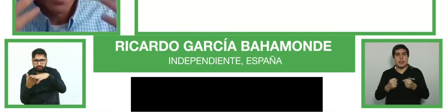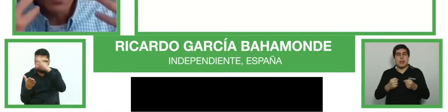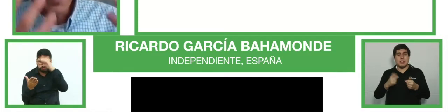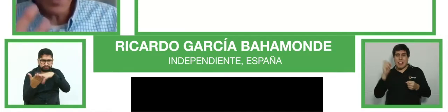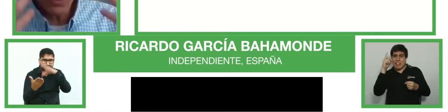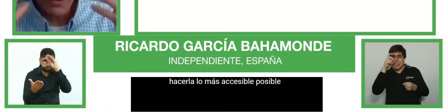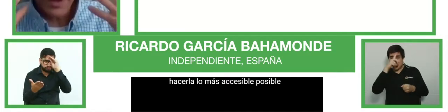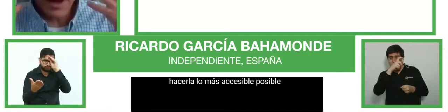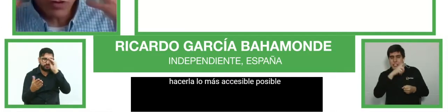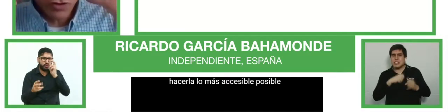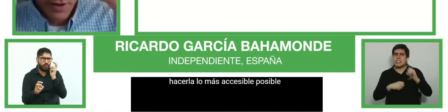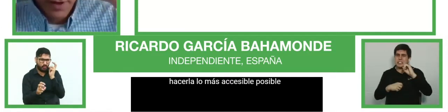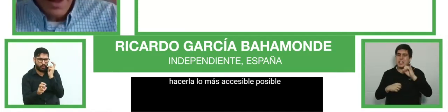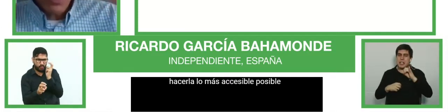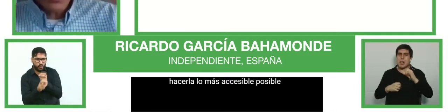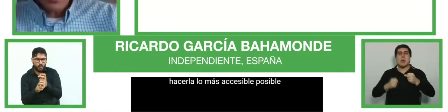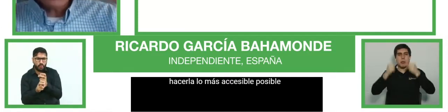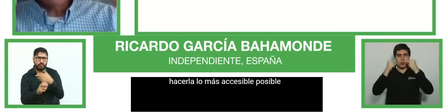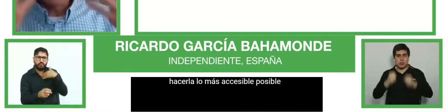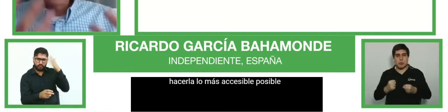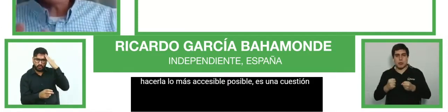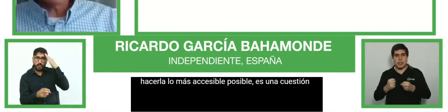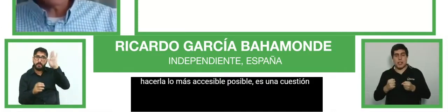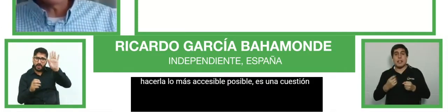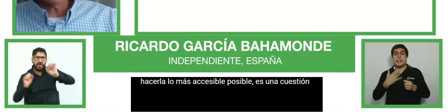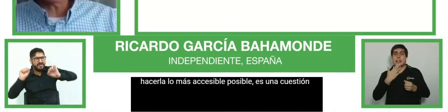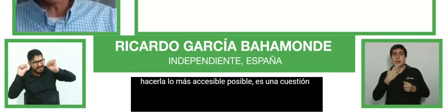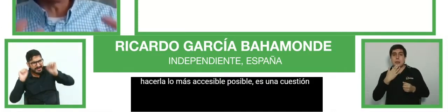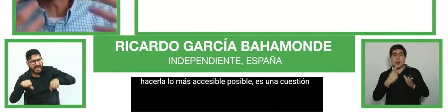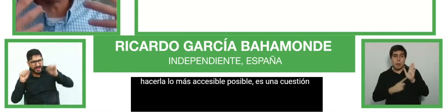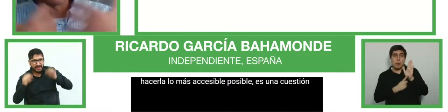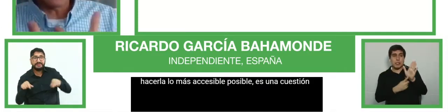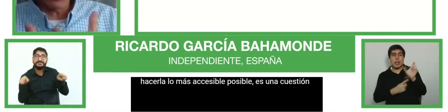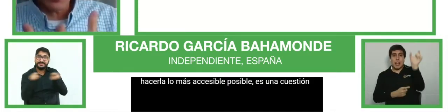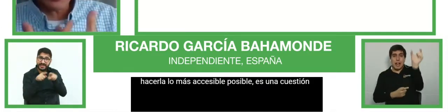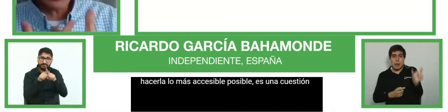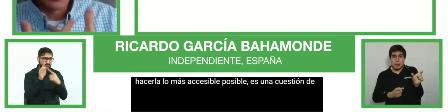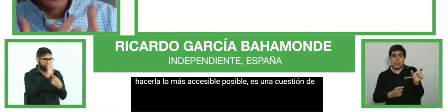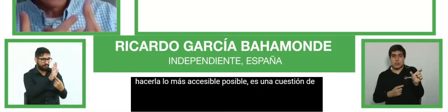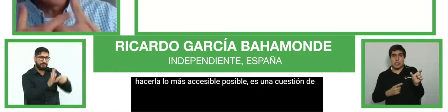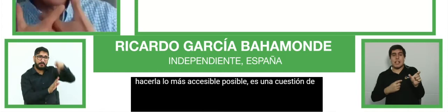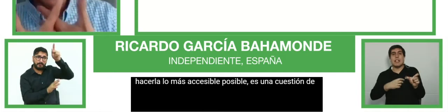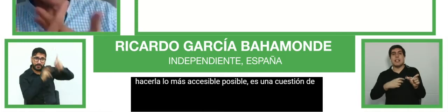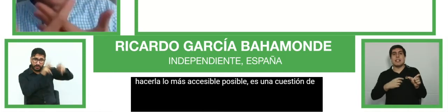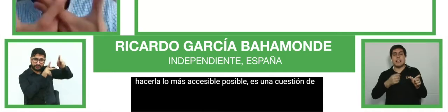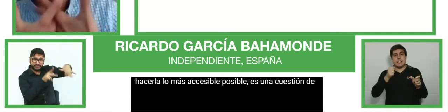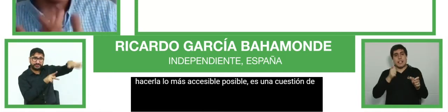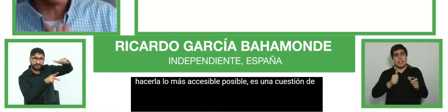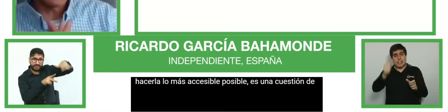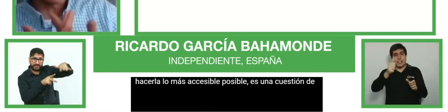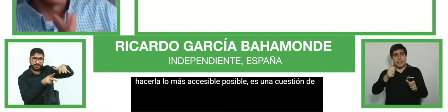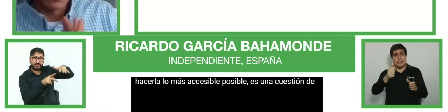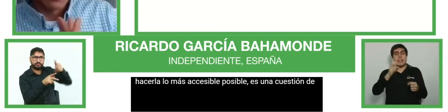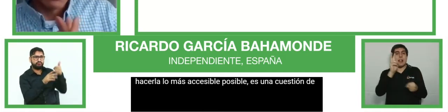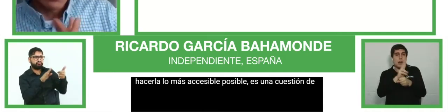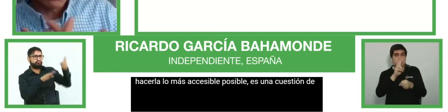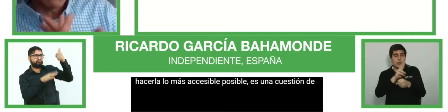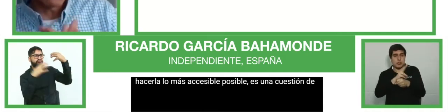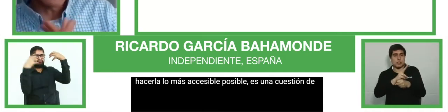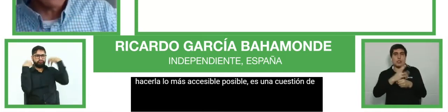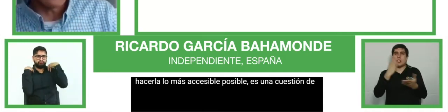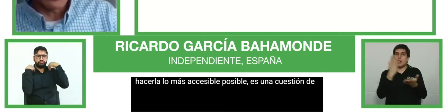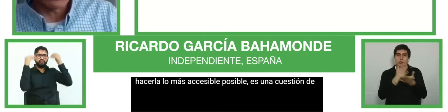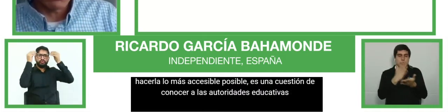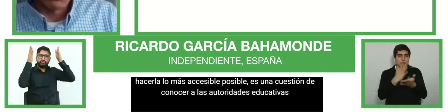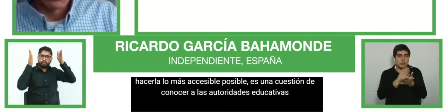sensibilizar y de dar a conocer a las autoridades educativas, a los educadores, a los directores, a los profesores, el